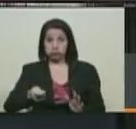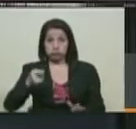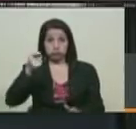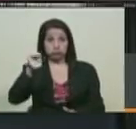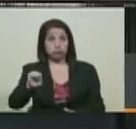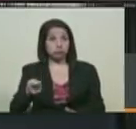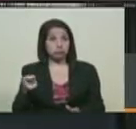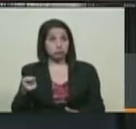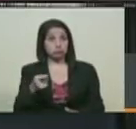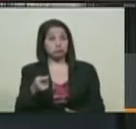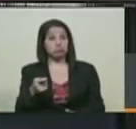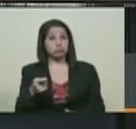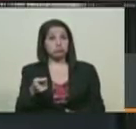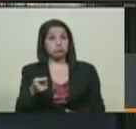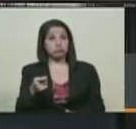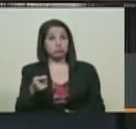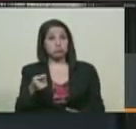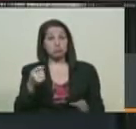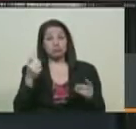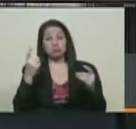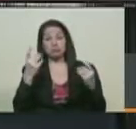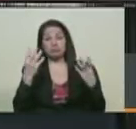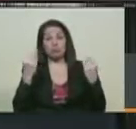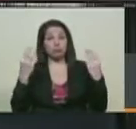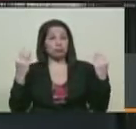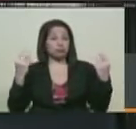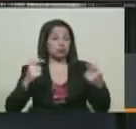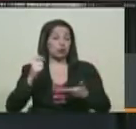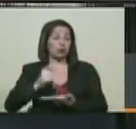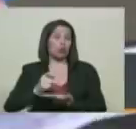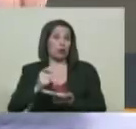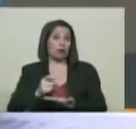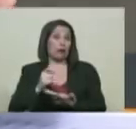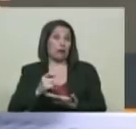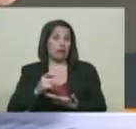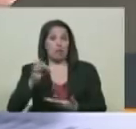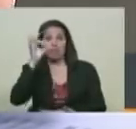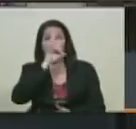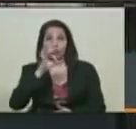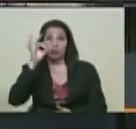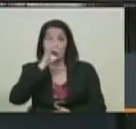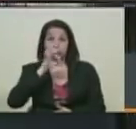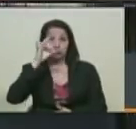compatriotas, varios miles de toneladas de pernil,